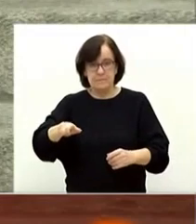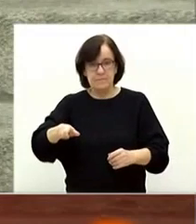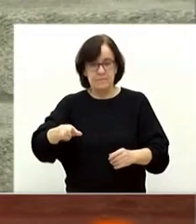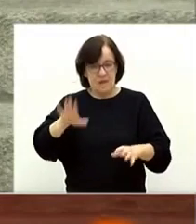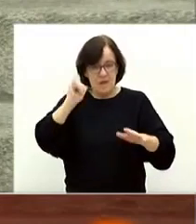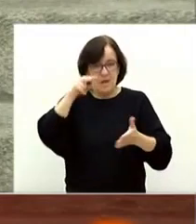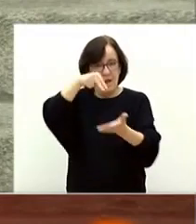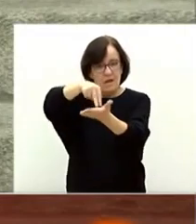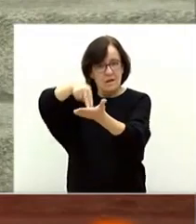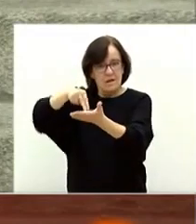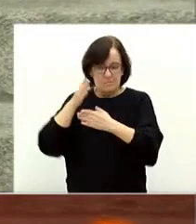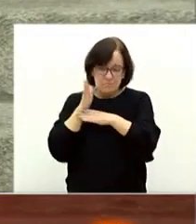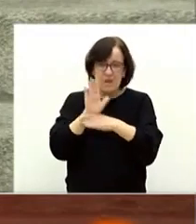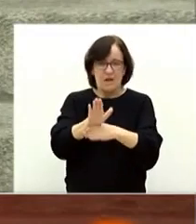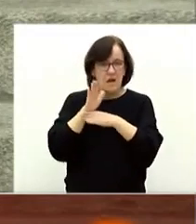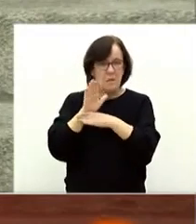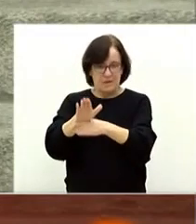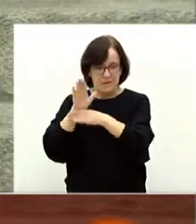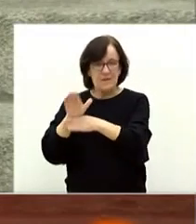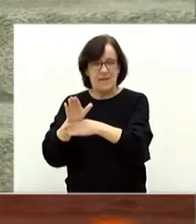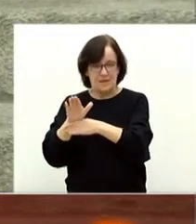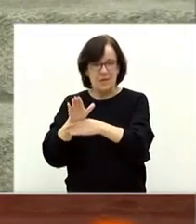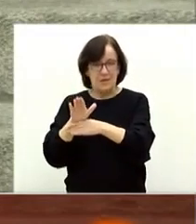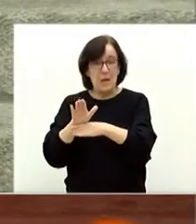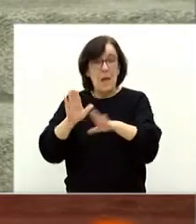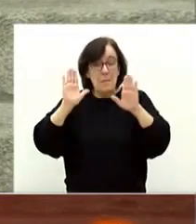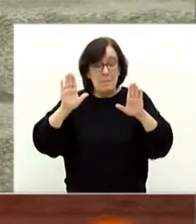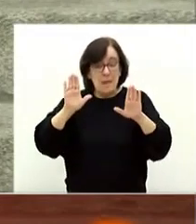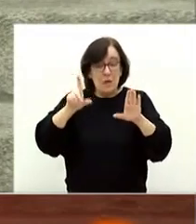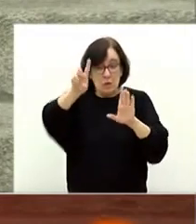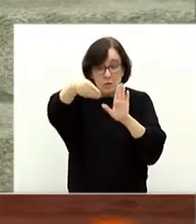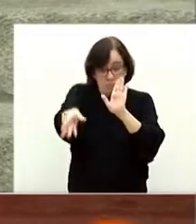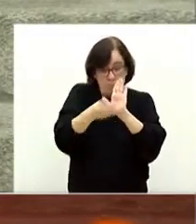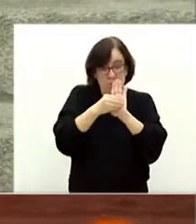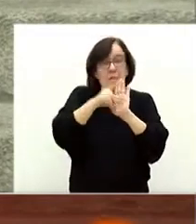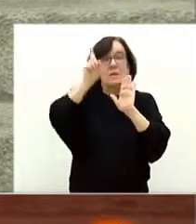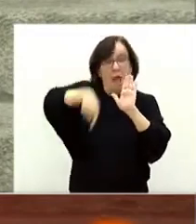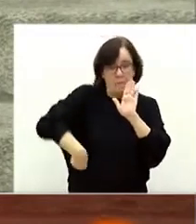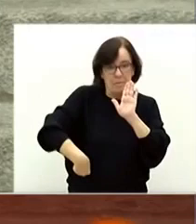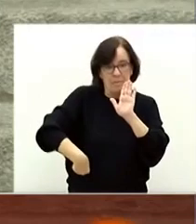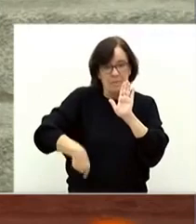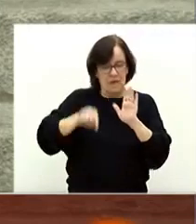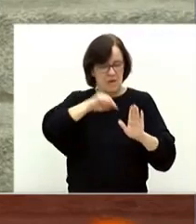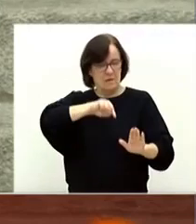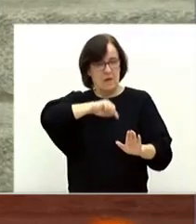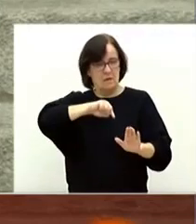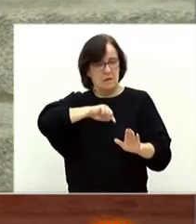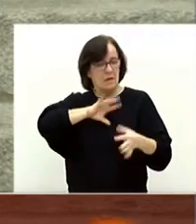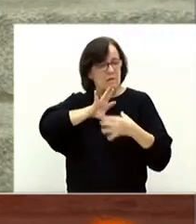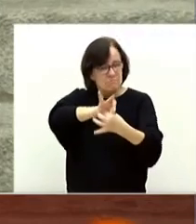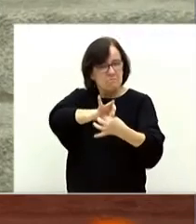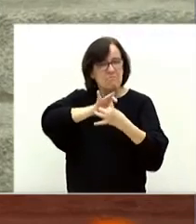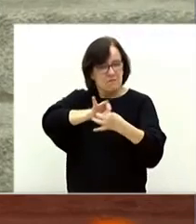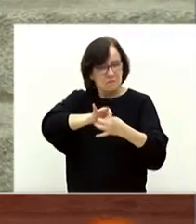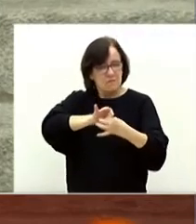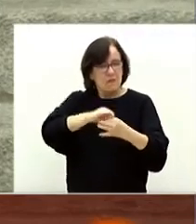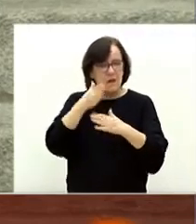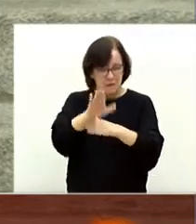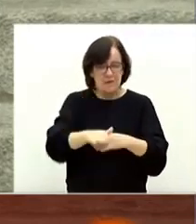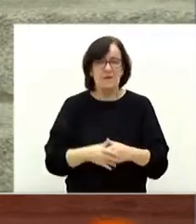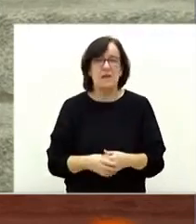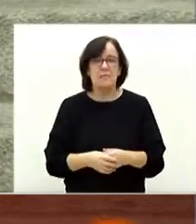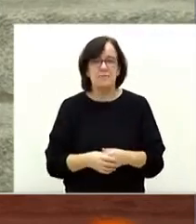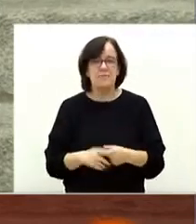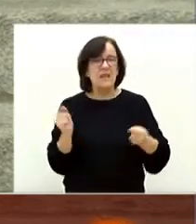están representados, pero en él también deben sentirse representados.